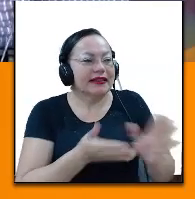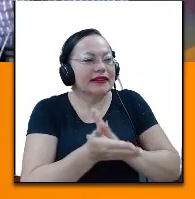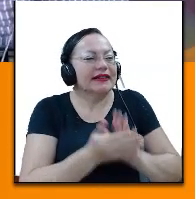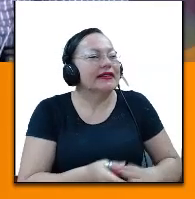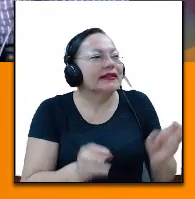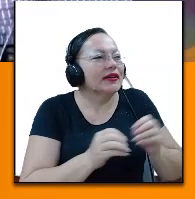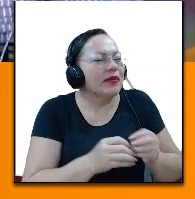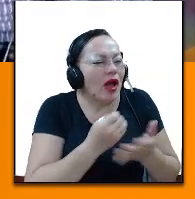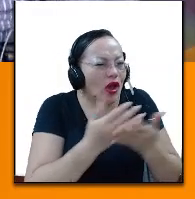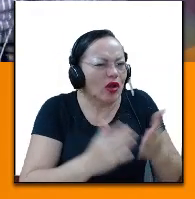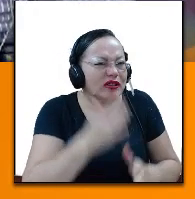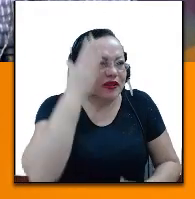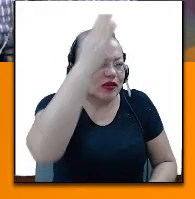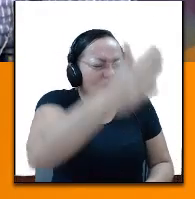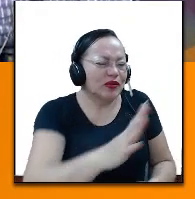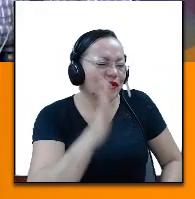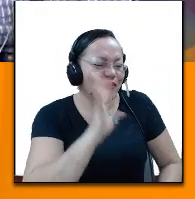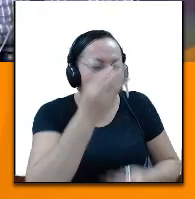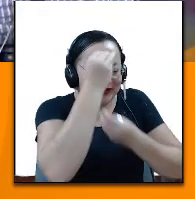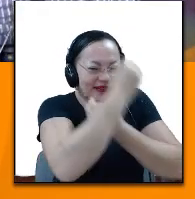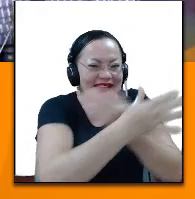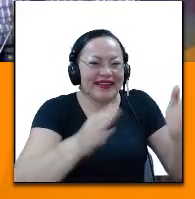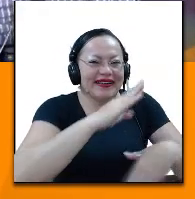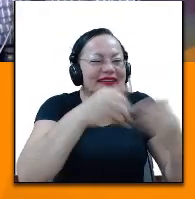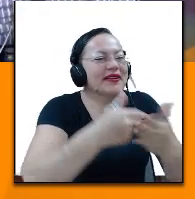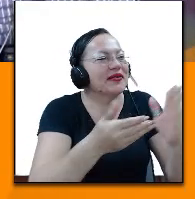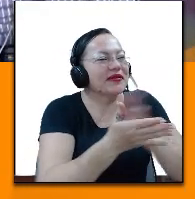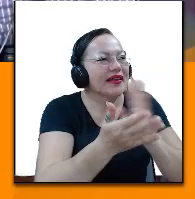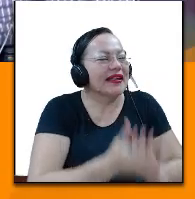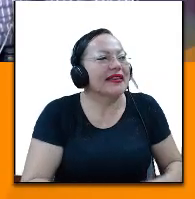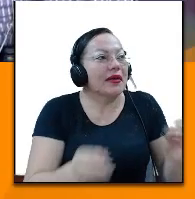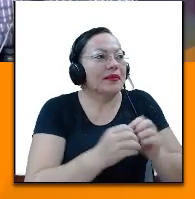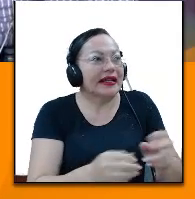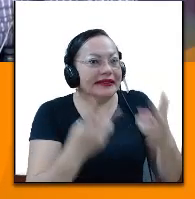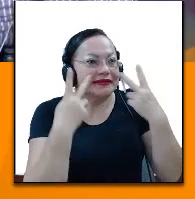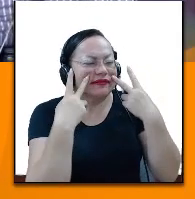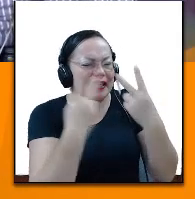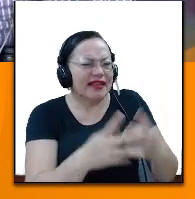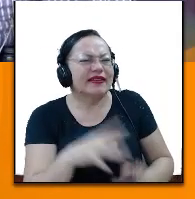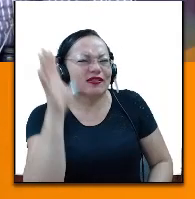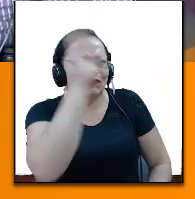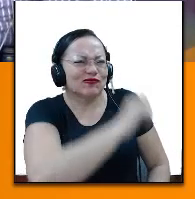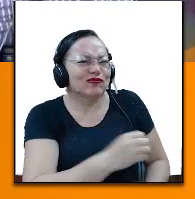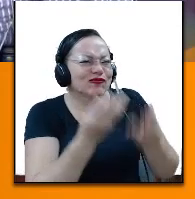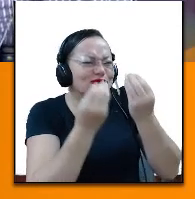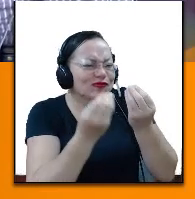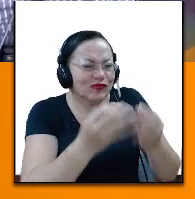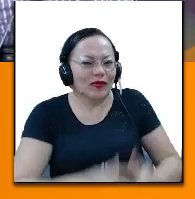van a venir cosas interesantes y nuevas. Te garantizo que, y he visto que muchos